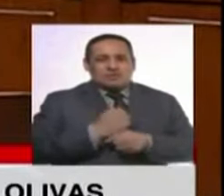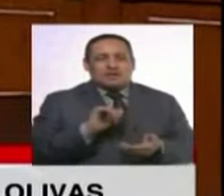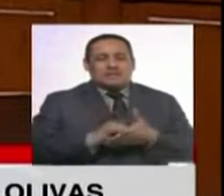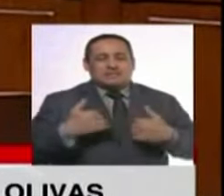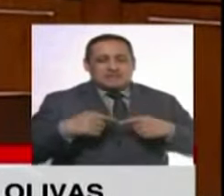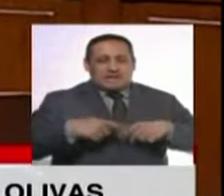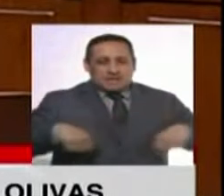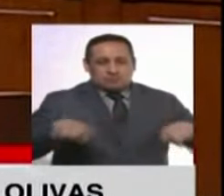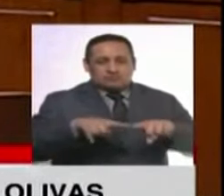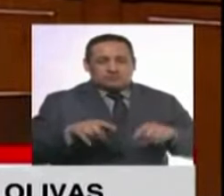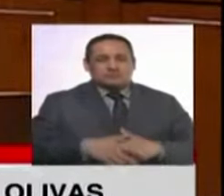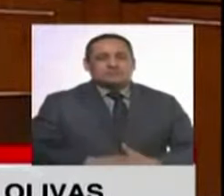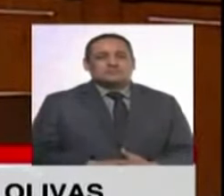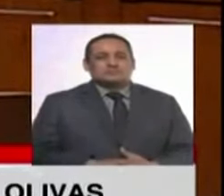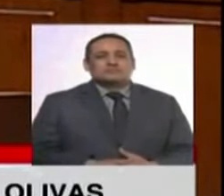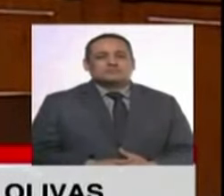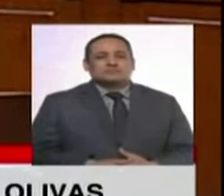tienen ellos